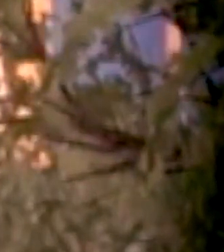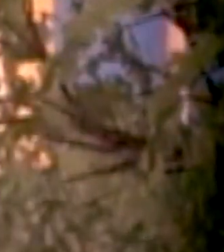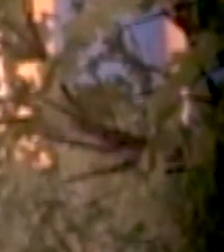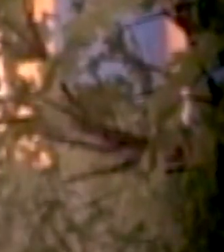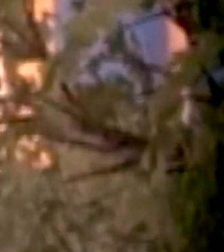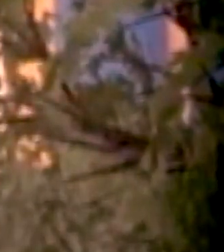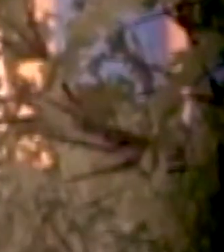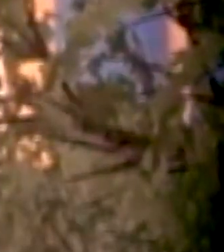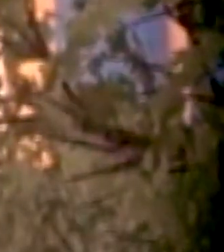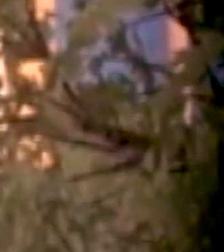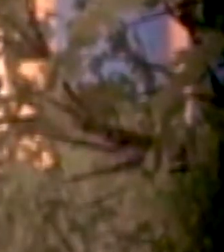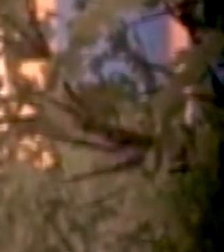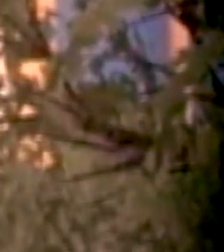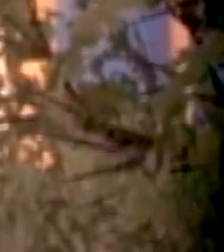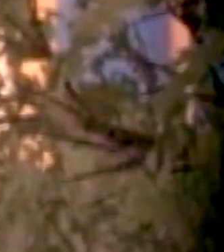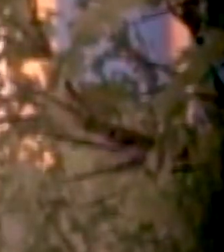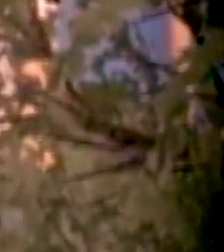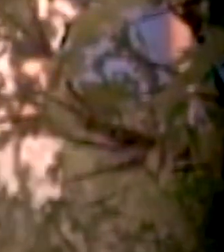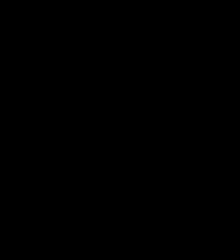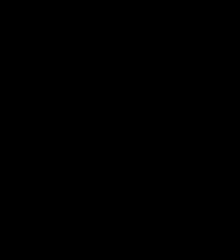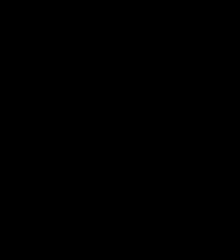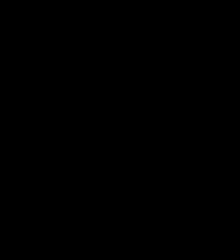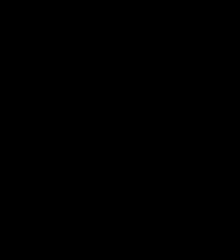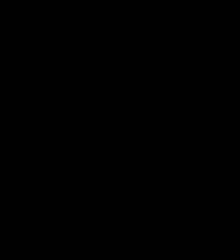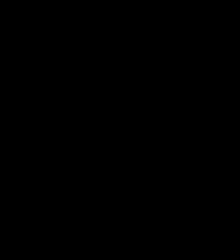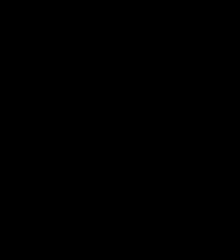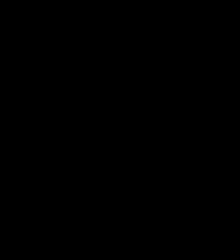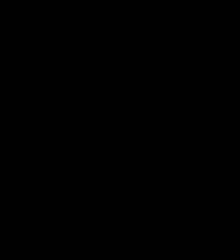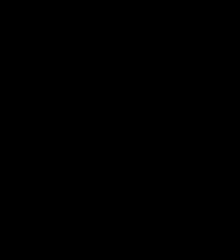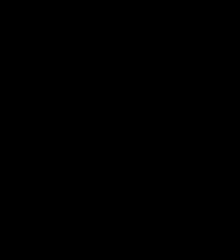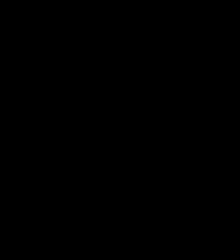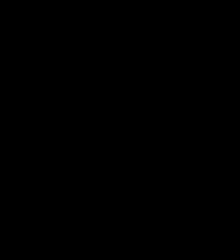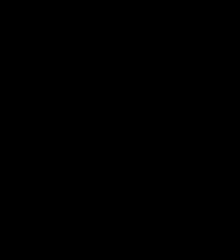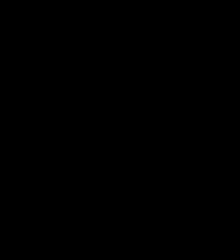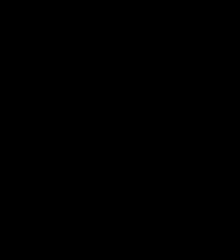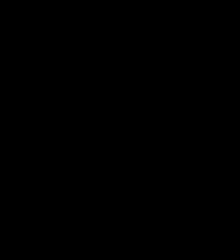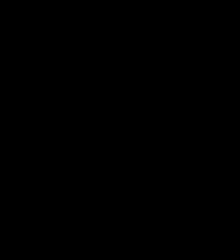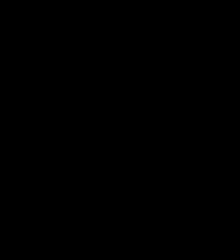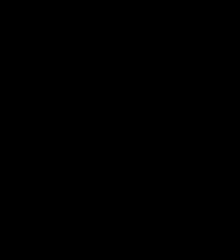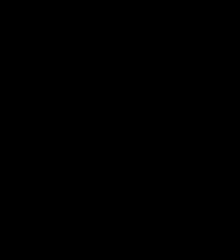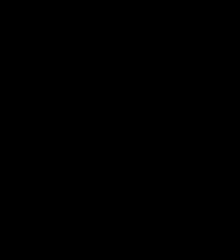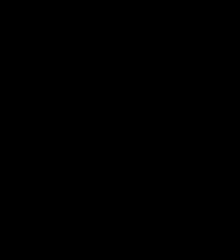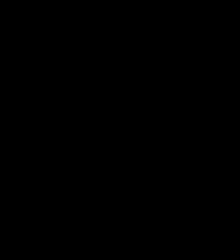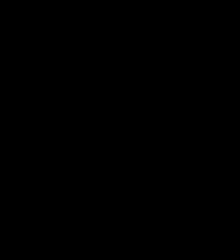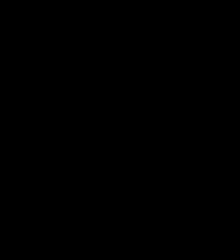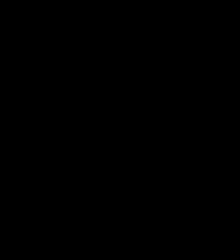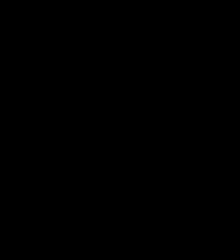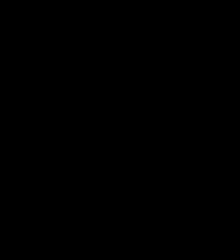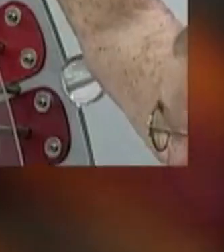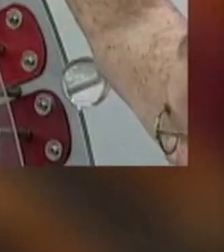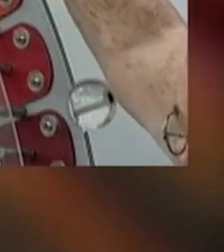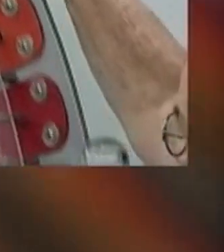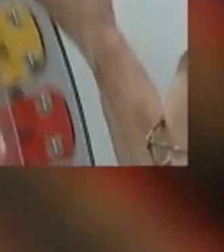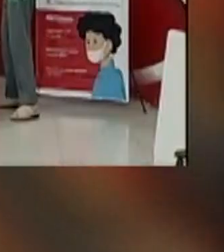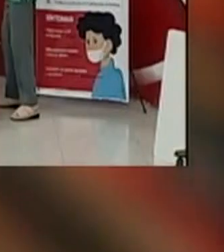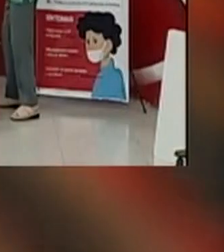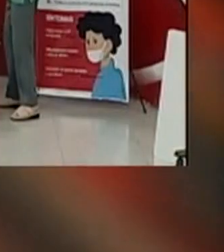julio a las 10 de la mañana y 7:30 de la noche. En 13, Costa Rica